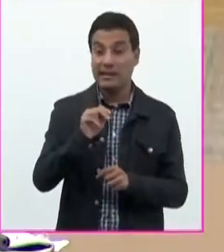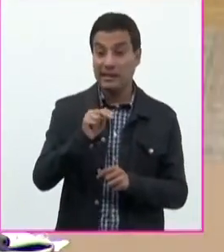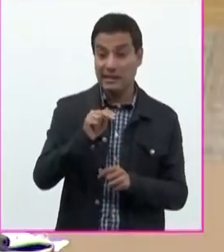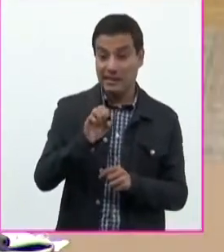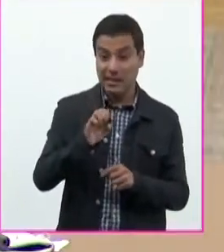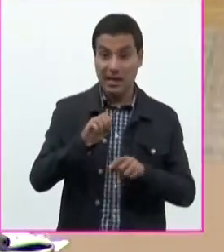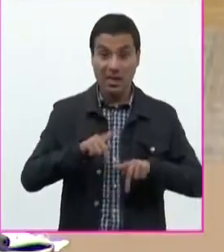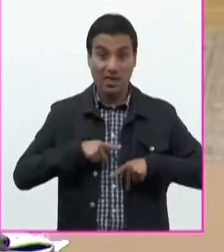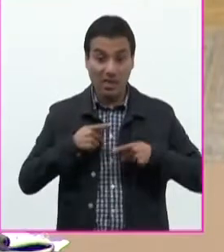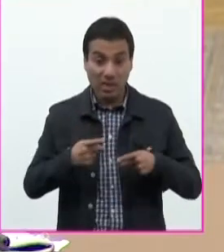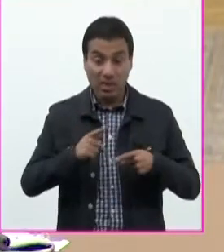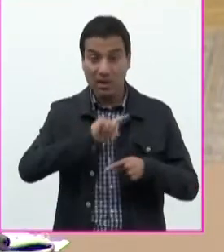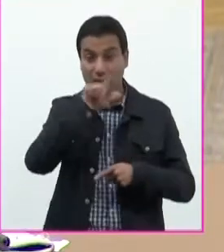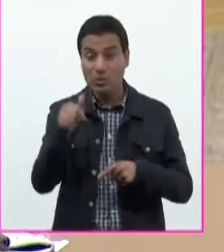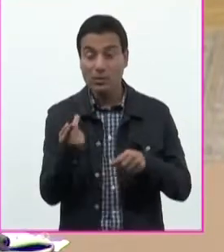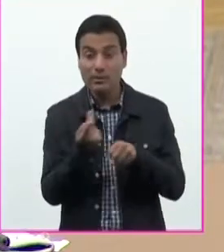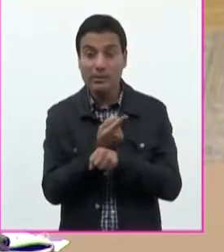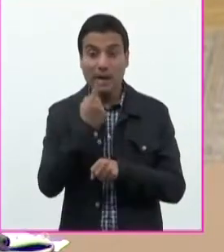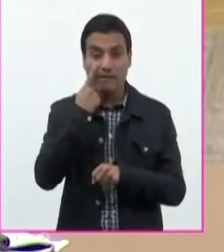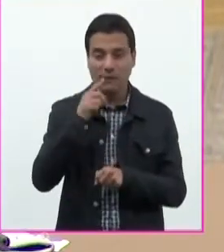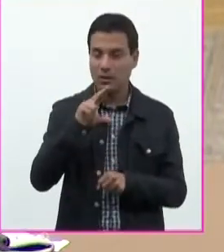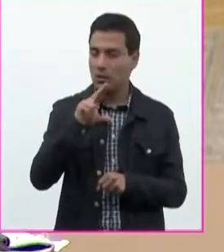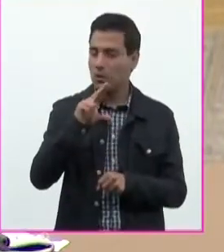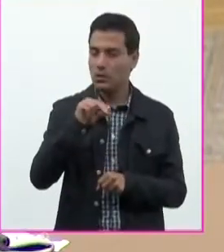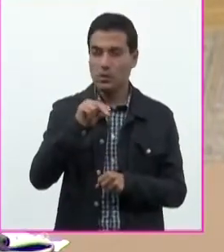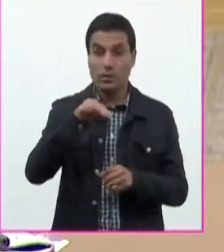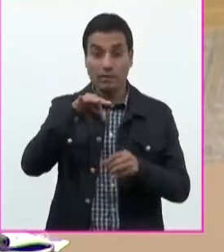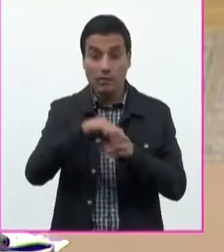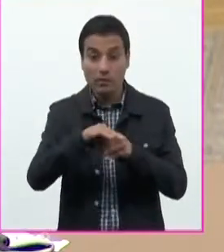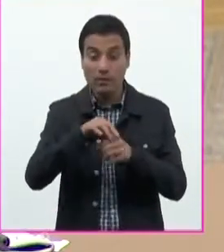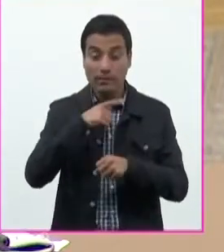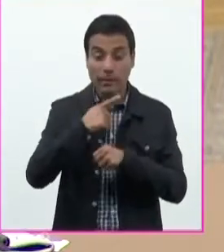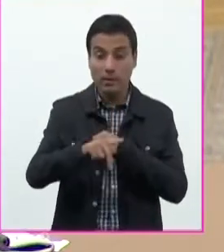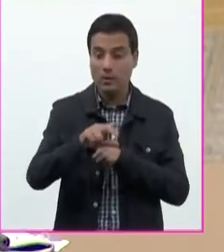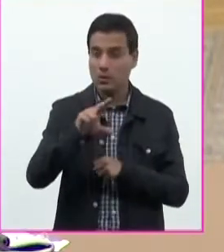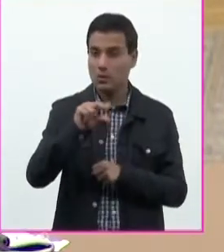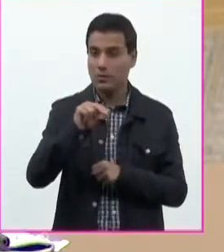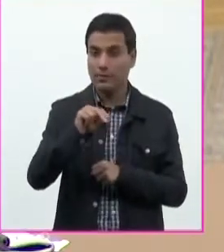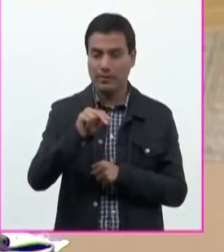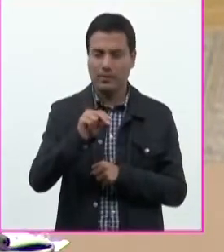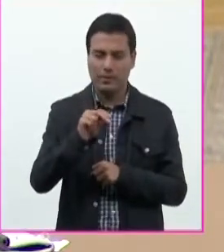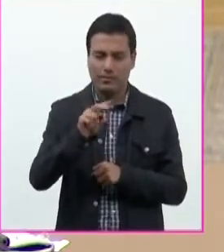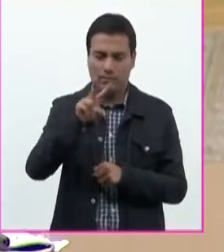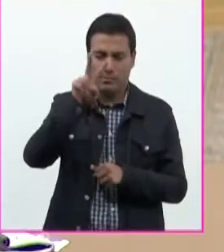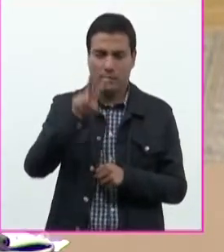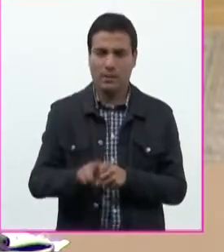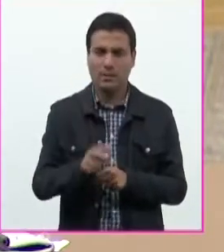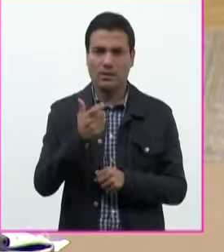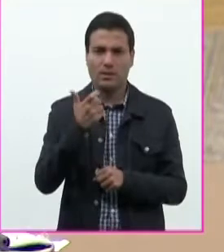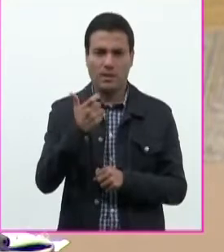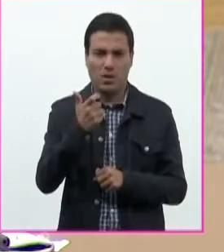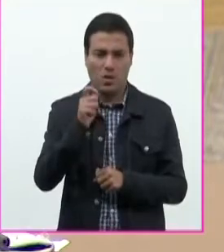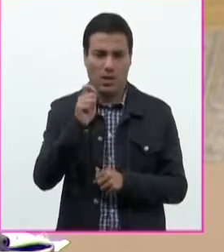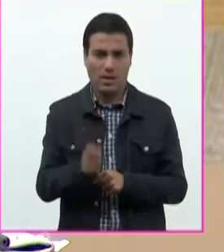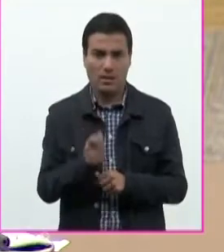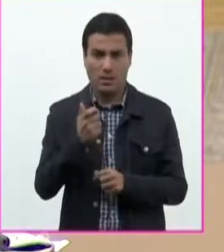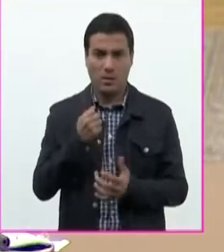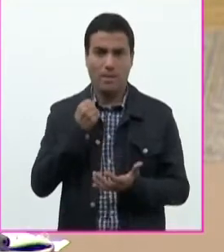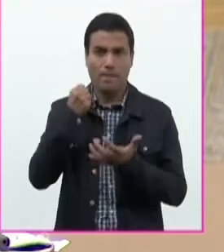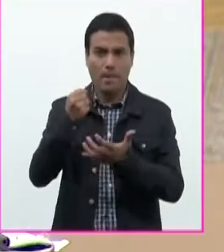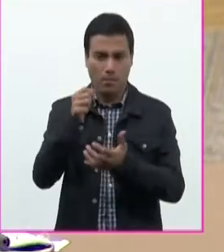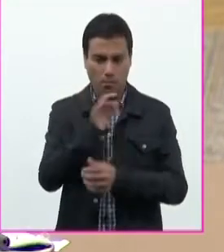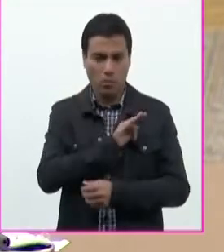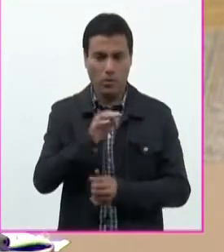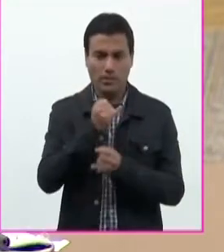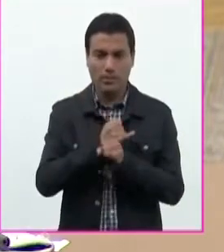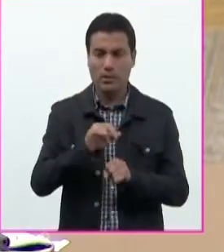esta y si ponemos en riesgo las elecciones. Desde luego, el presupuesto no es sinónimo de la autonomía, pero sin duda, si